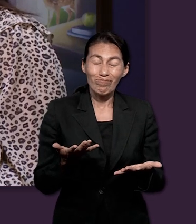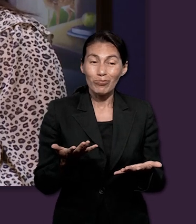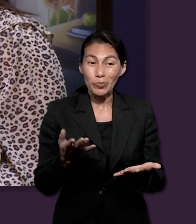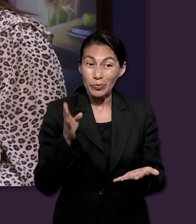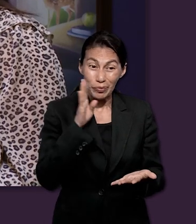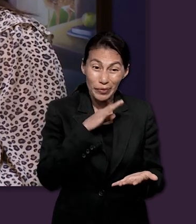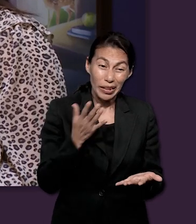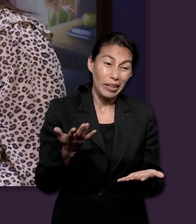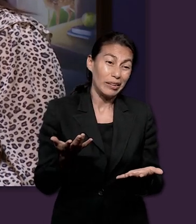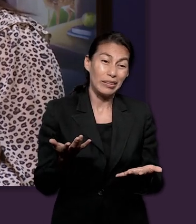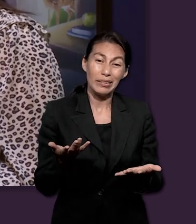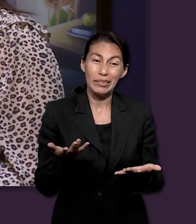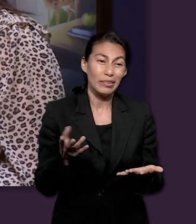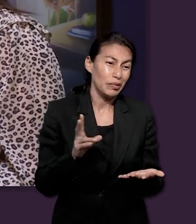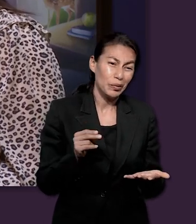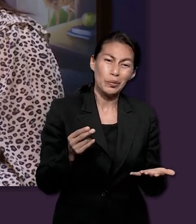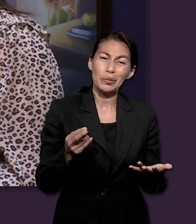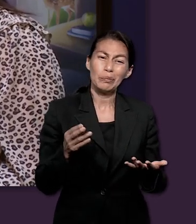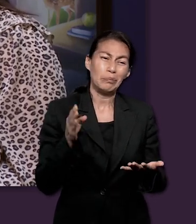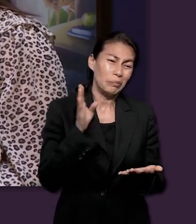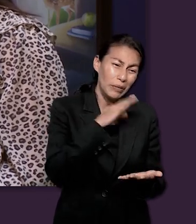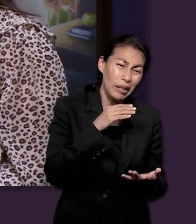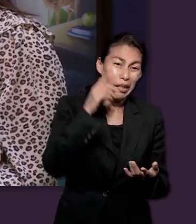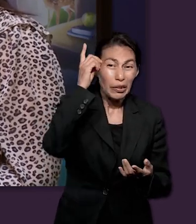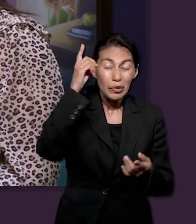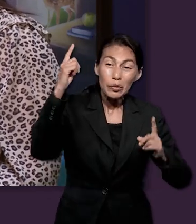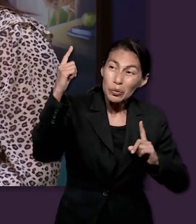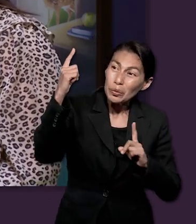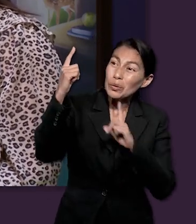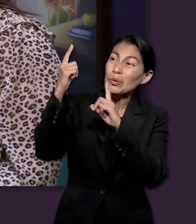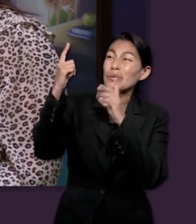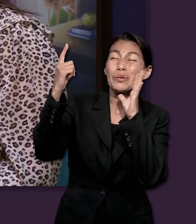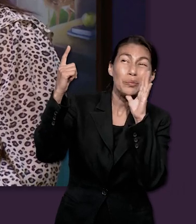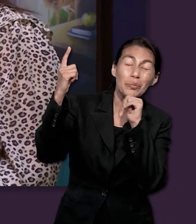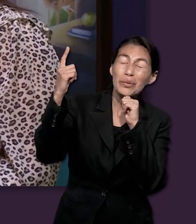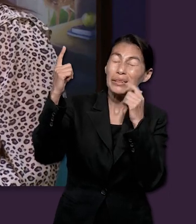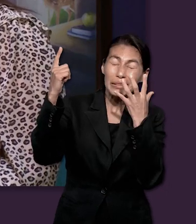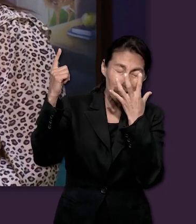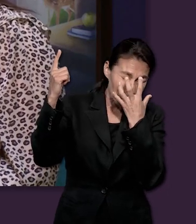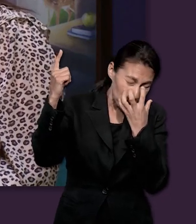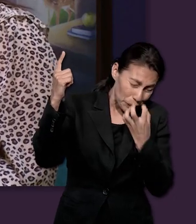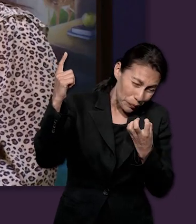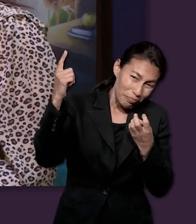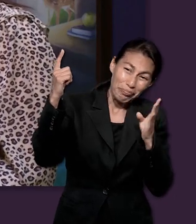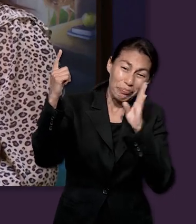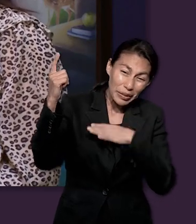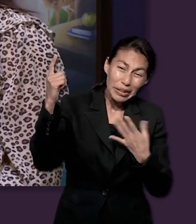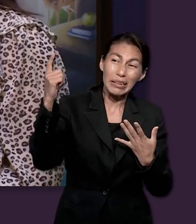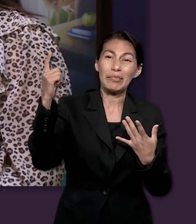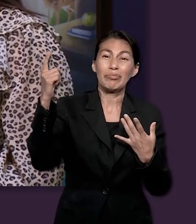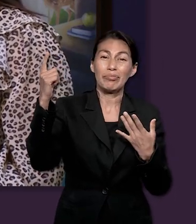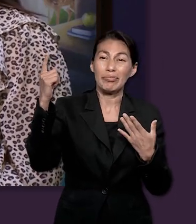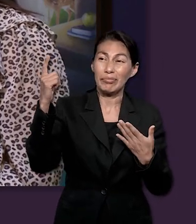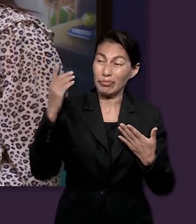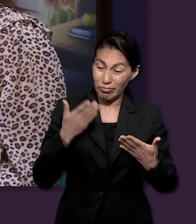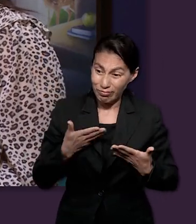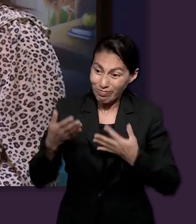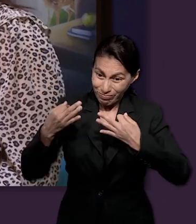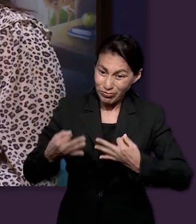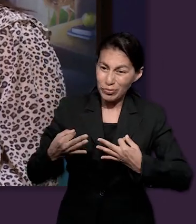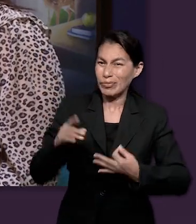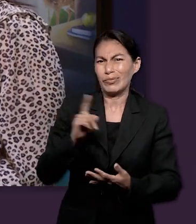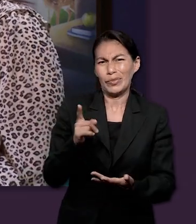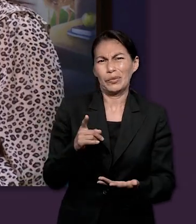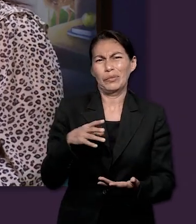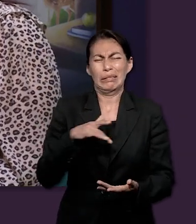no te sientes suficiente para Dios, no te sientes bien, no te sientes en un camino correcto, no te sientes, te